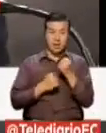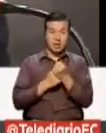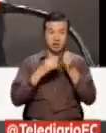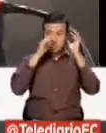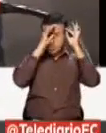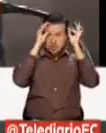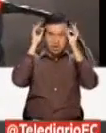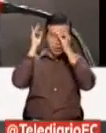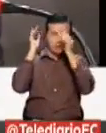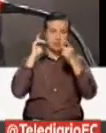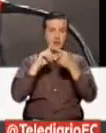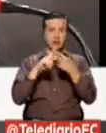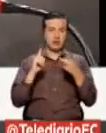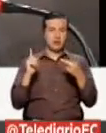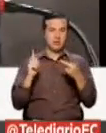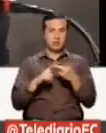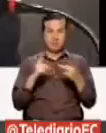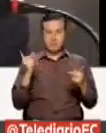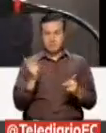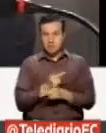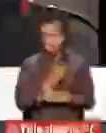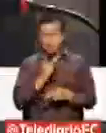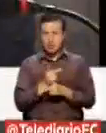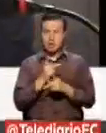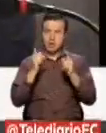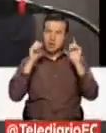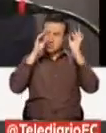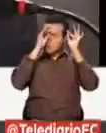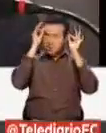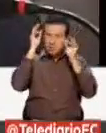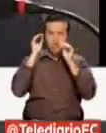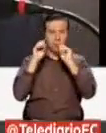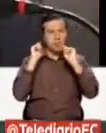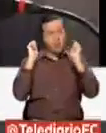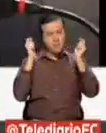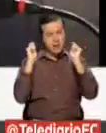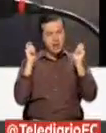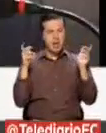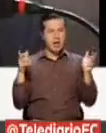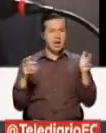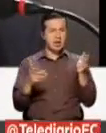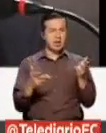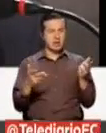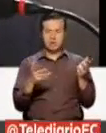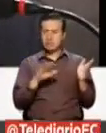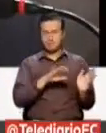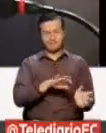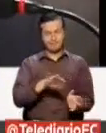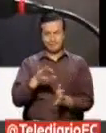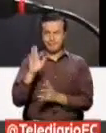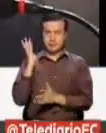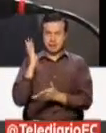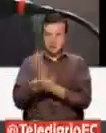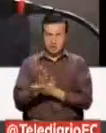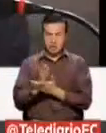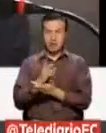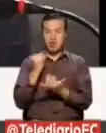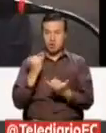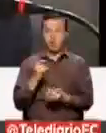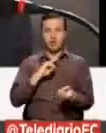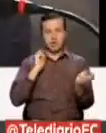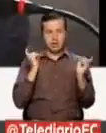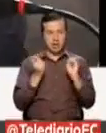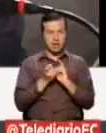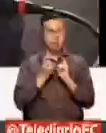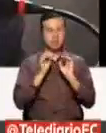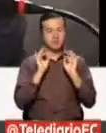chavismo y además hacía propaganda para el chavismo. Afortunadamente, tengo la impresión de que en eso hay una